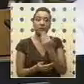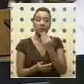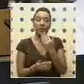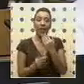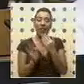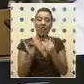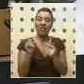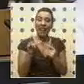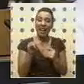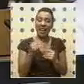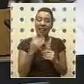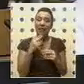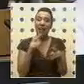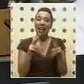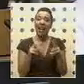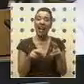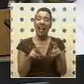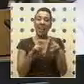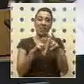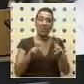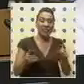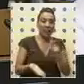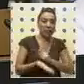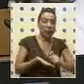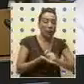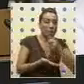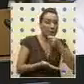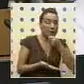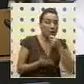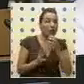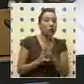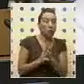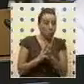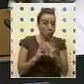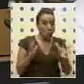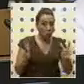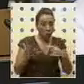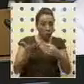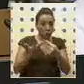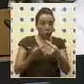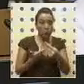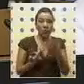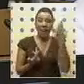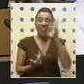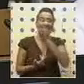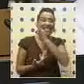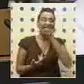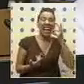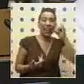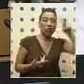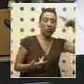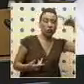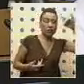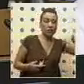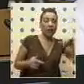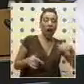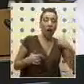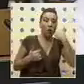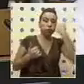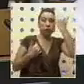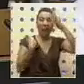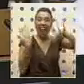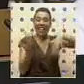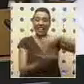los de la Fiscalía, y los de investigaciones periodísticas previas son abundantes. Lo que fue un secreto a voces, hoy es un